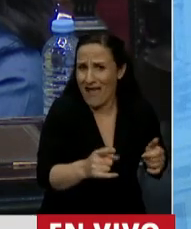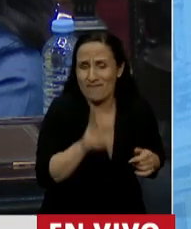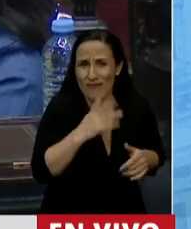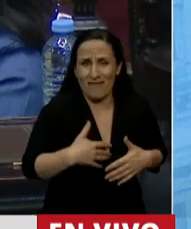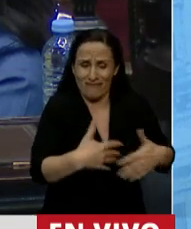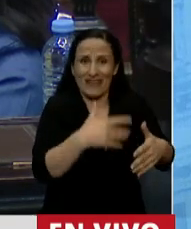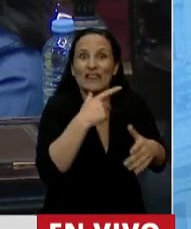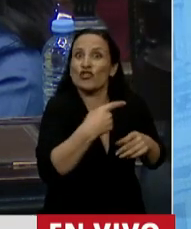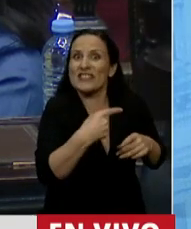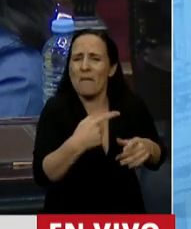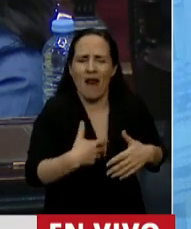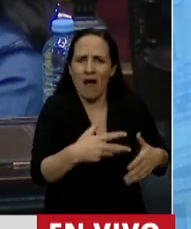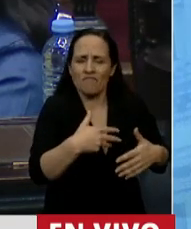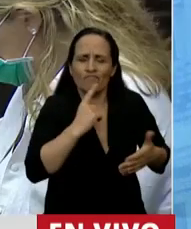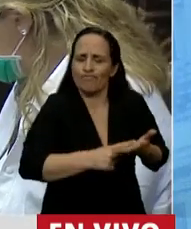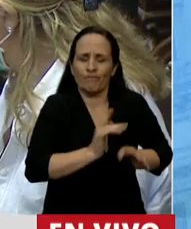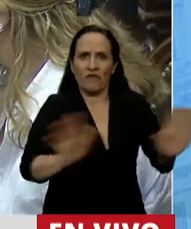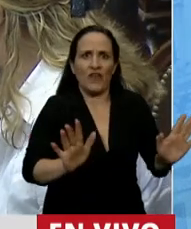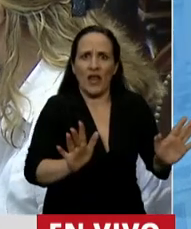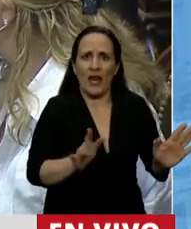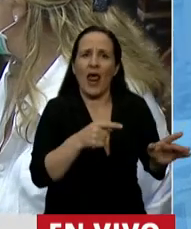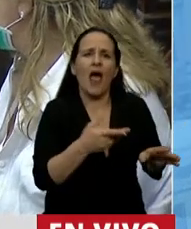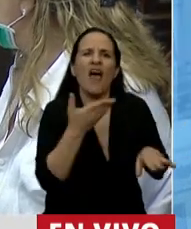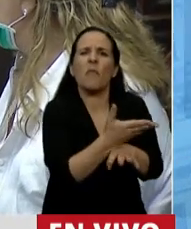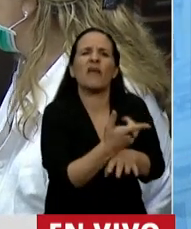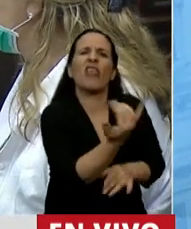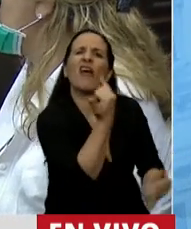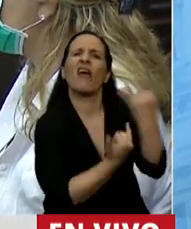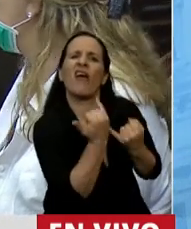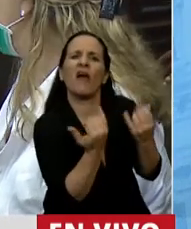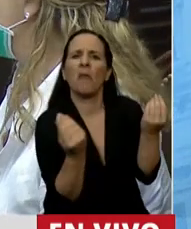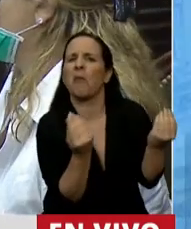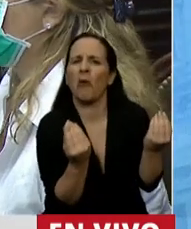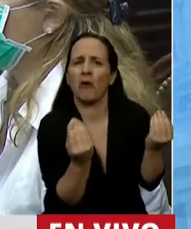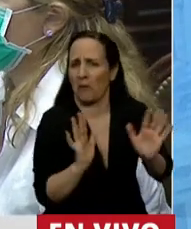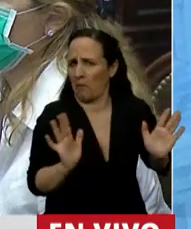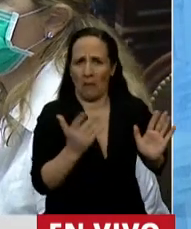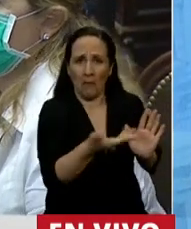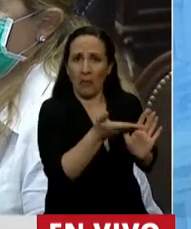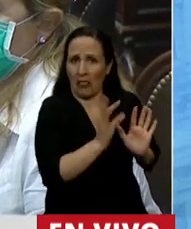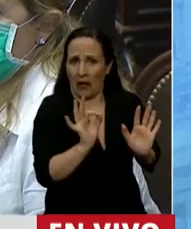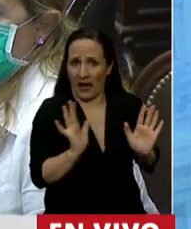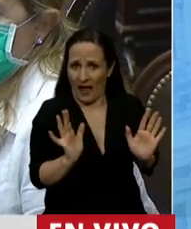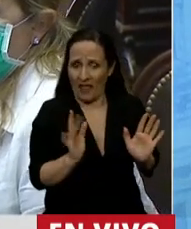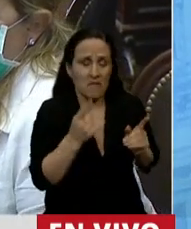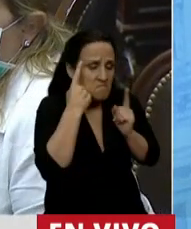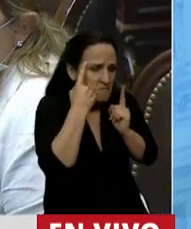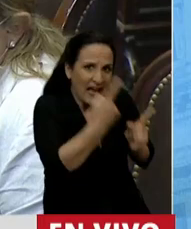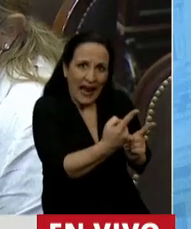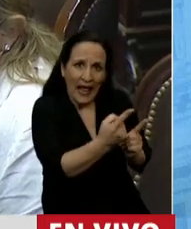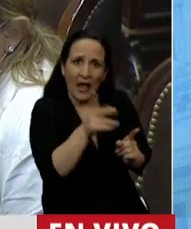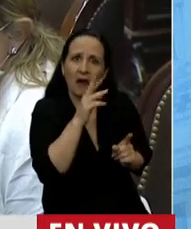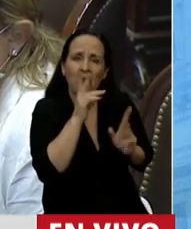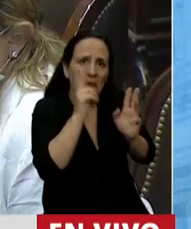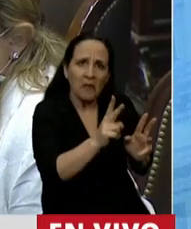embarazo en las primeras 14 semanas, simplemente no le vamos a exigir que nos diga cuáles son sus causas. Vamos a creer en la mujer